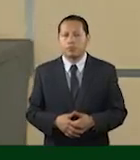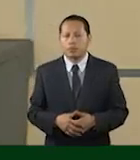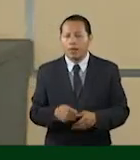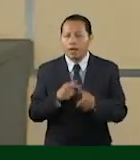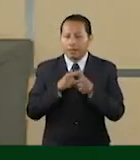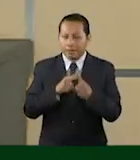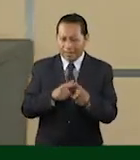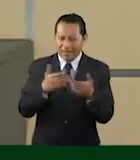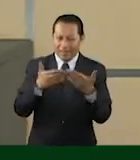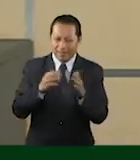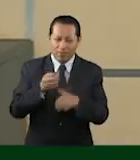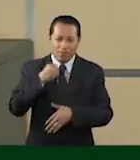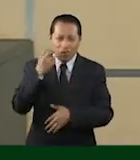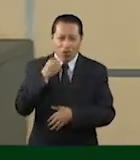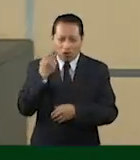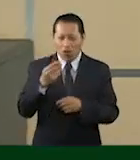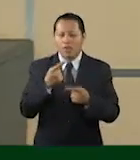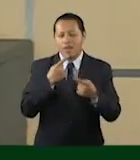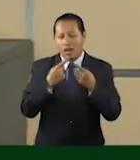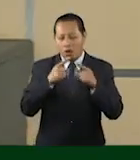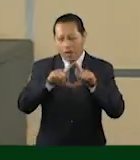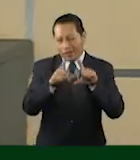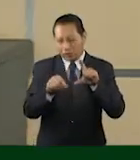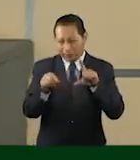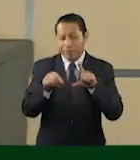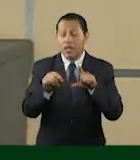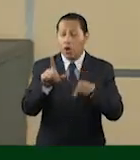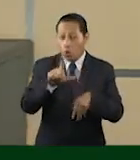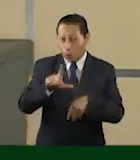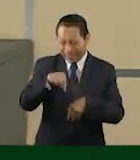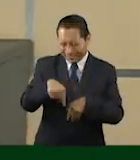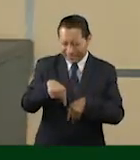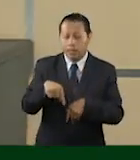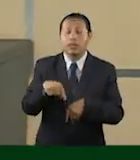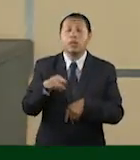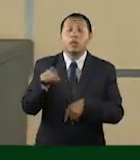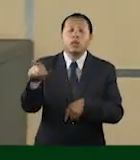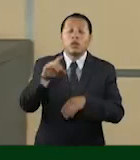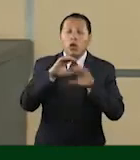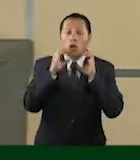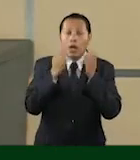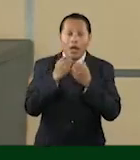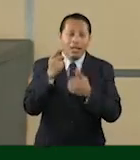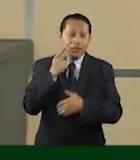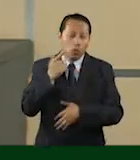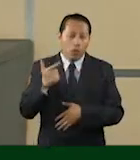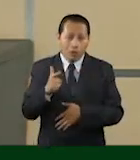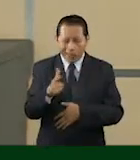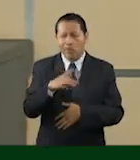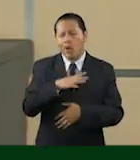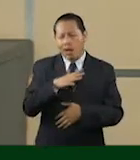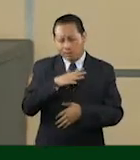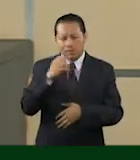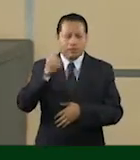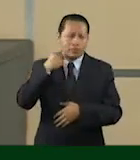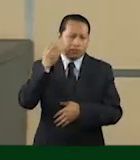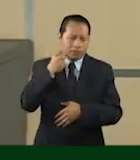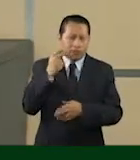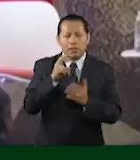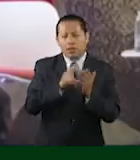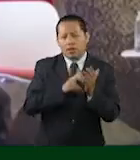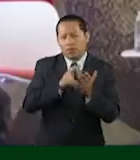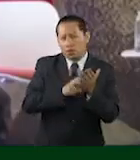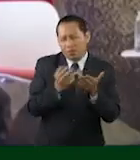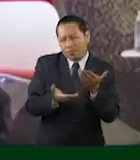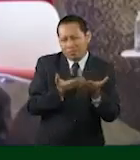Continúan los foros de diálogo nacional. Este lunes en el Congreso de Guanajuato se llevó a cabo un foro estatal de los diálogos nacionales de las reformas